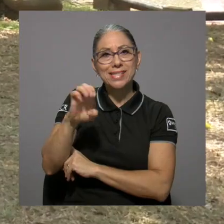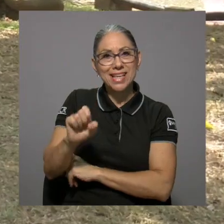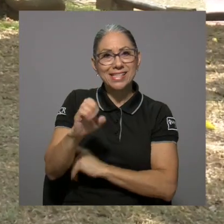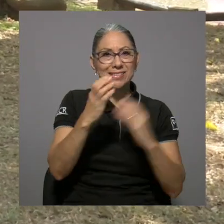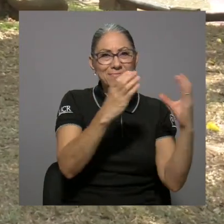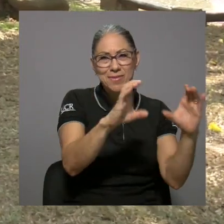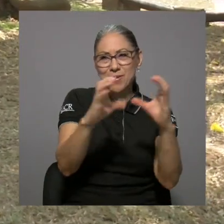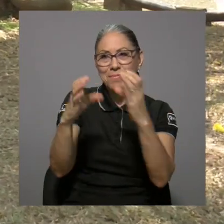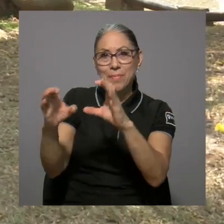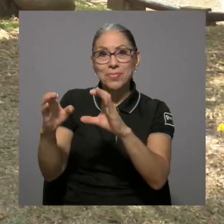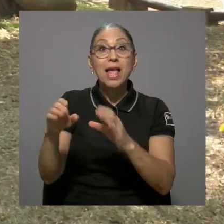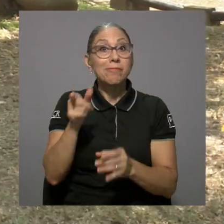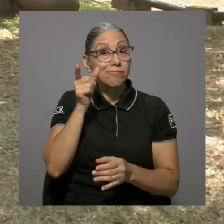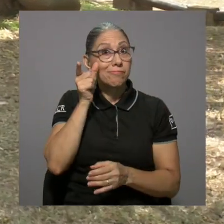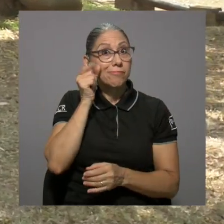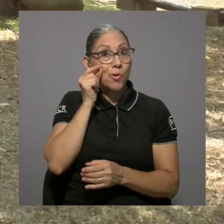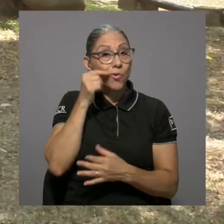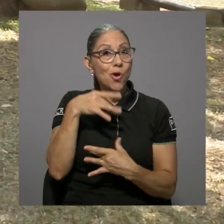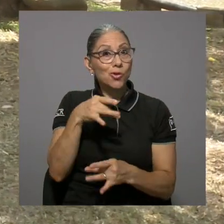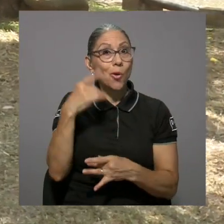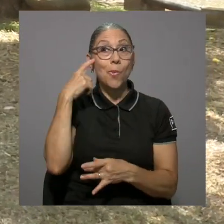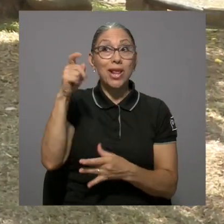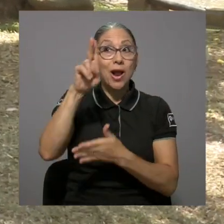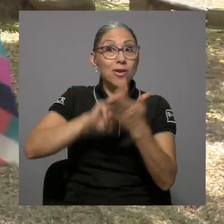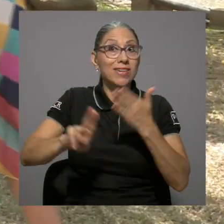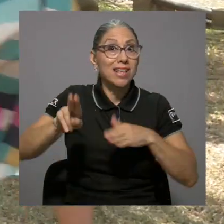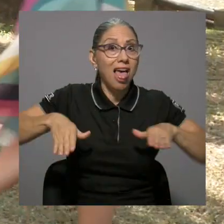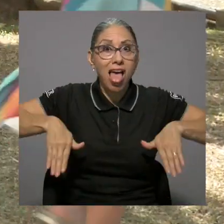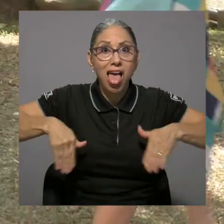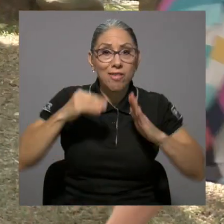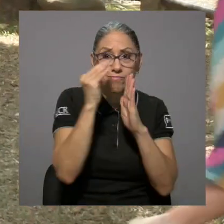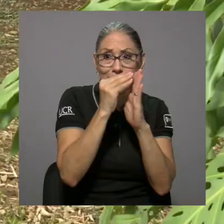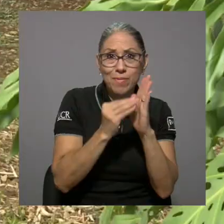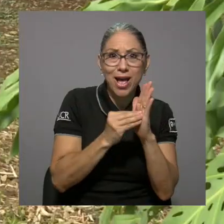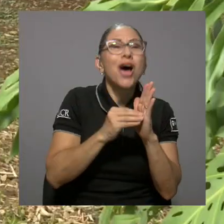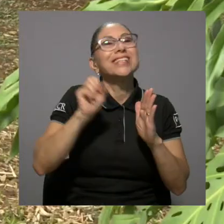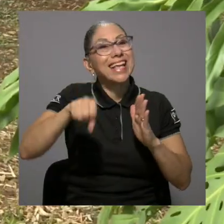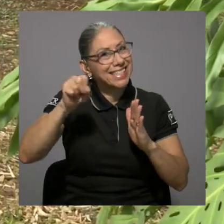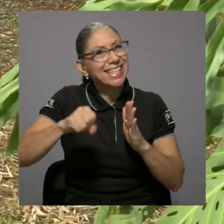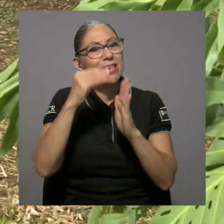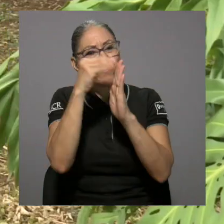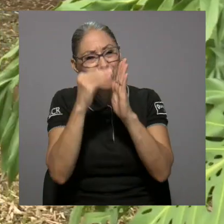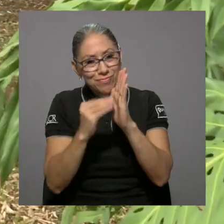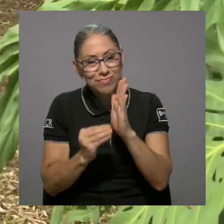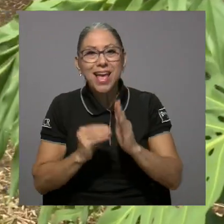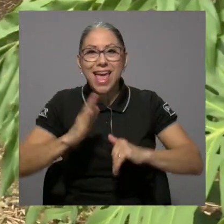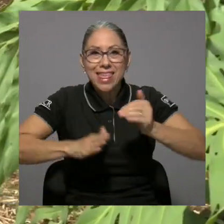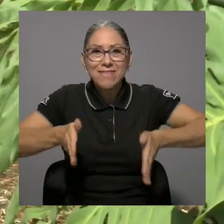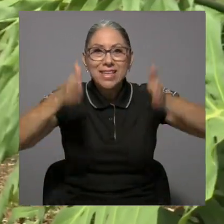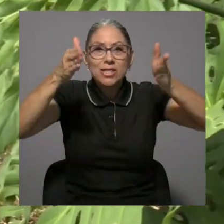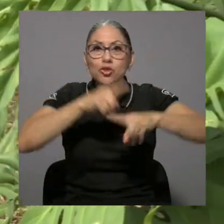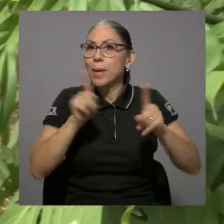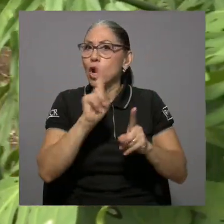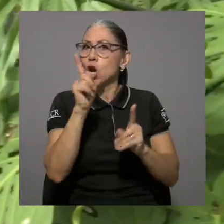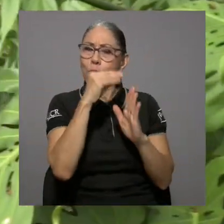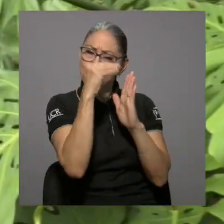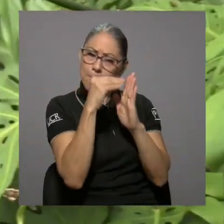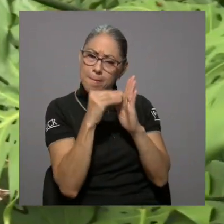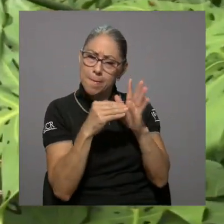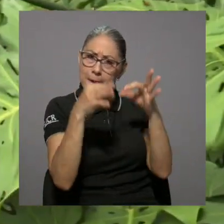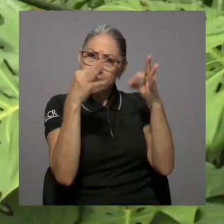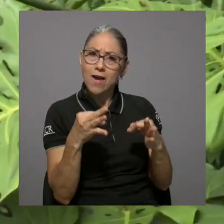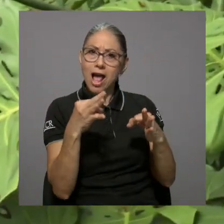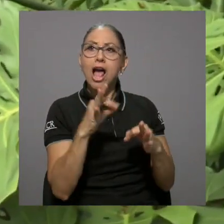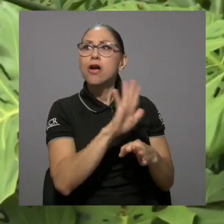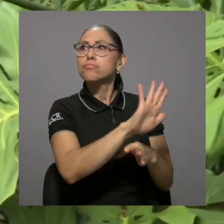un levantamiento, o sea, sí tenía un levantamiento de los edificios, pero no de su flora. Entonces, comenzamos